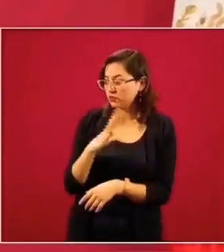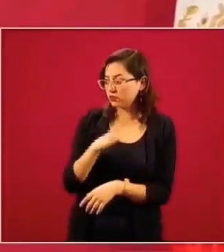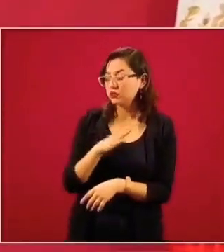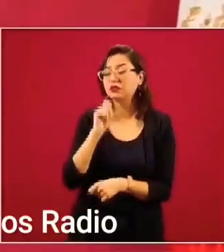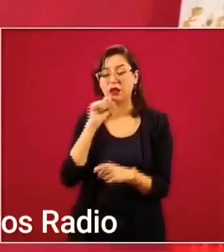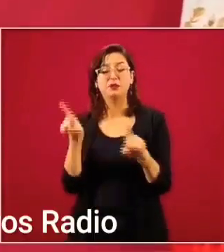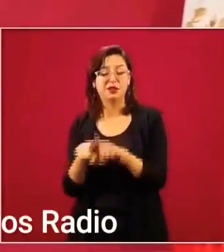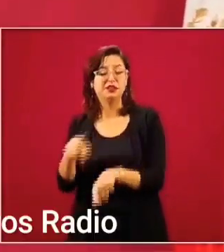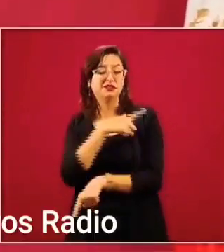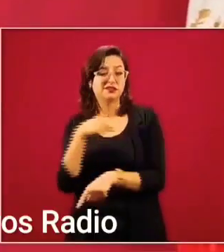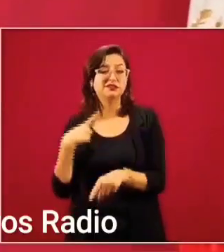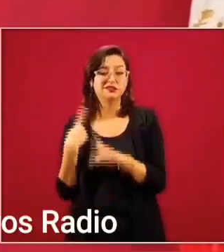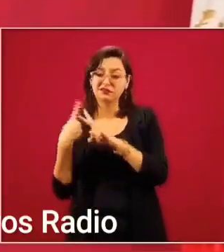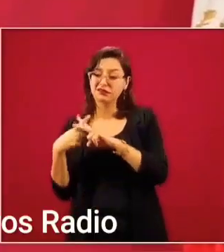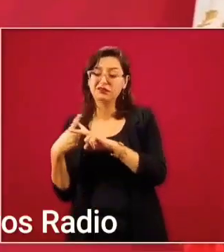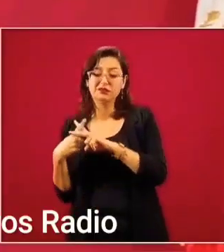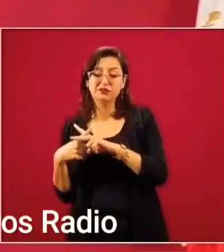reuní con